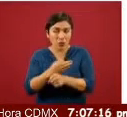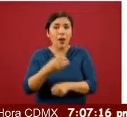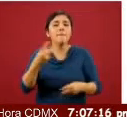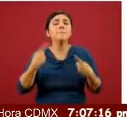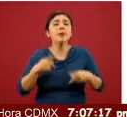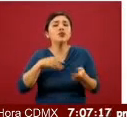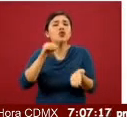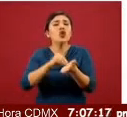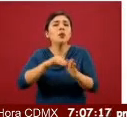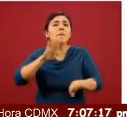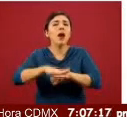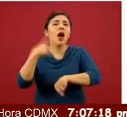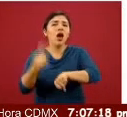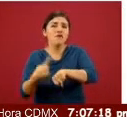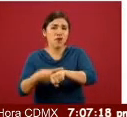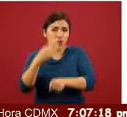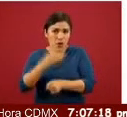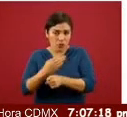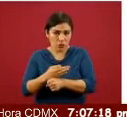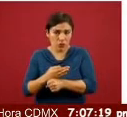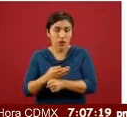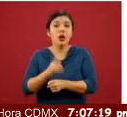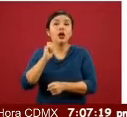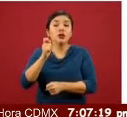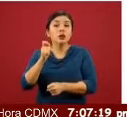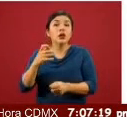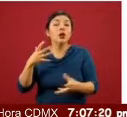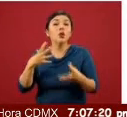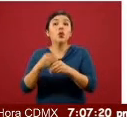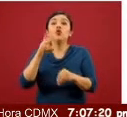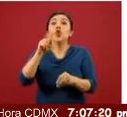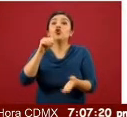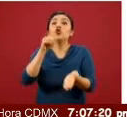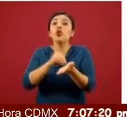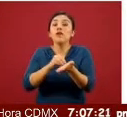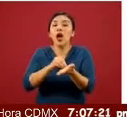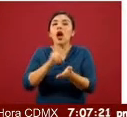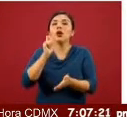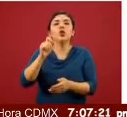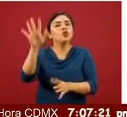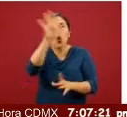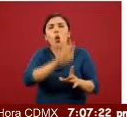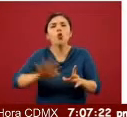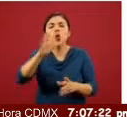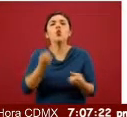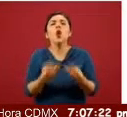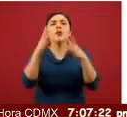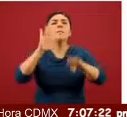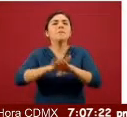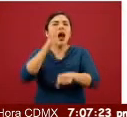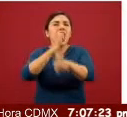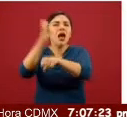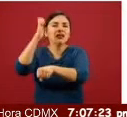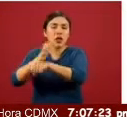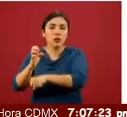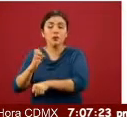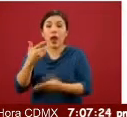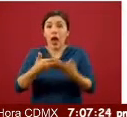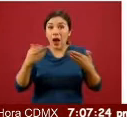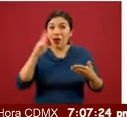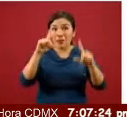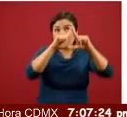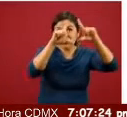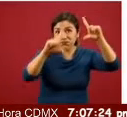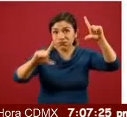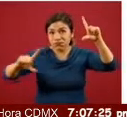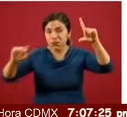de carga acumulada, no necesariamente de carga activa. Veamos la siguiente diapositiva, que es la misma información, pero en